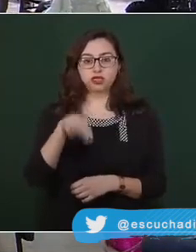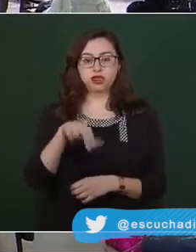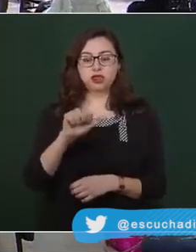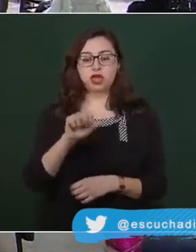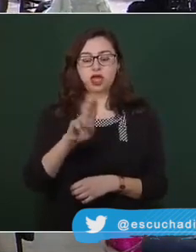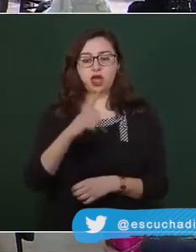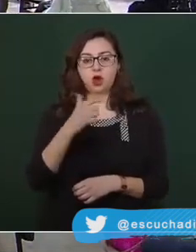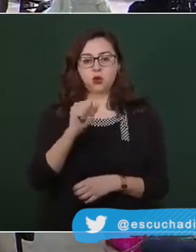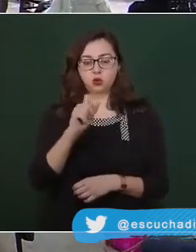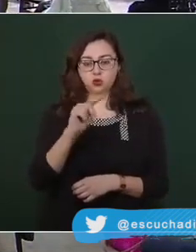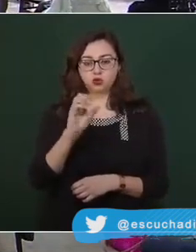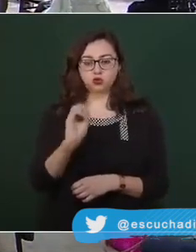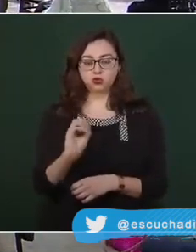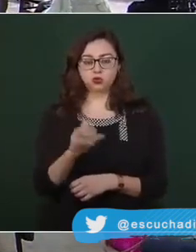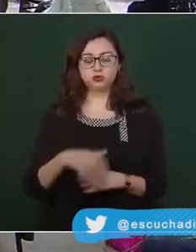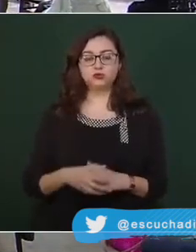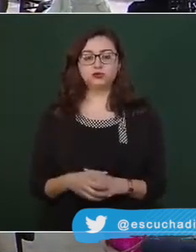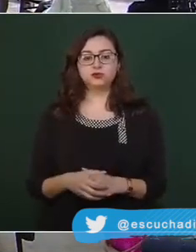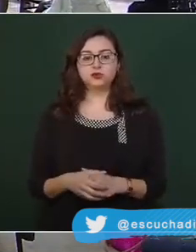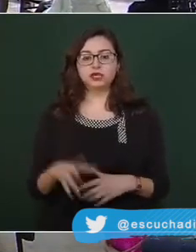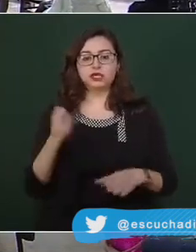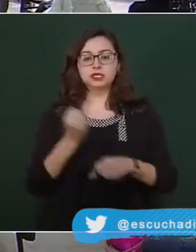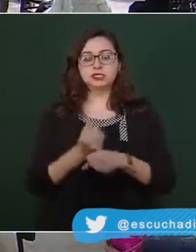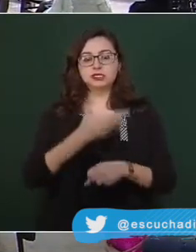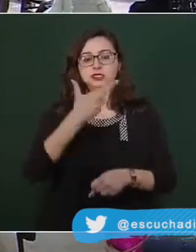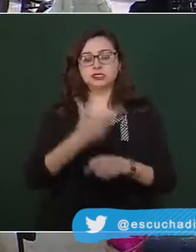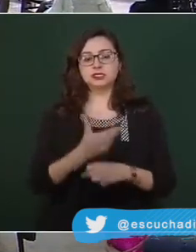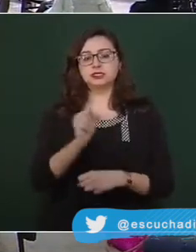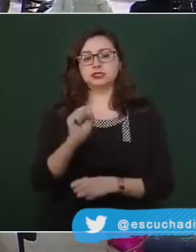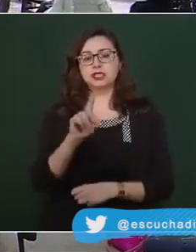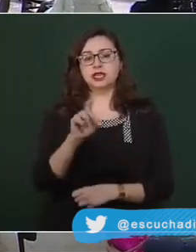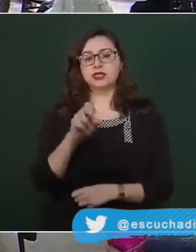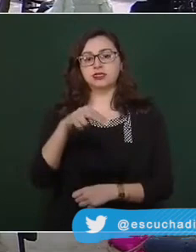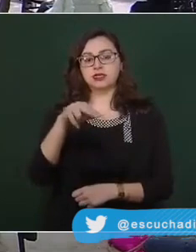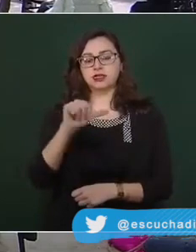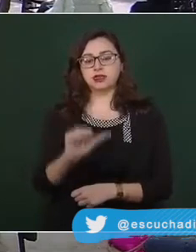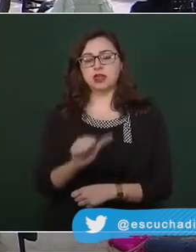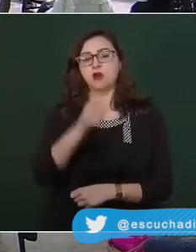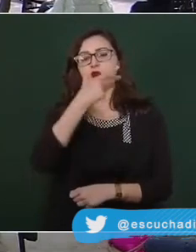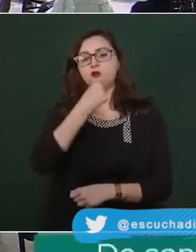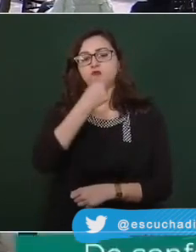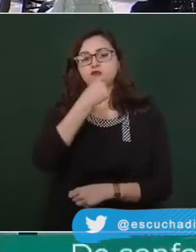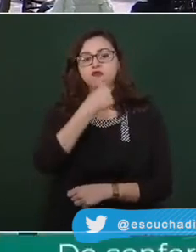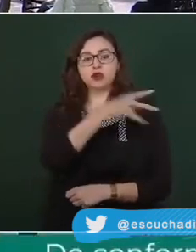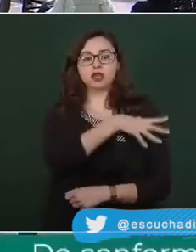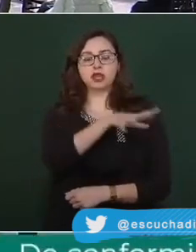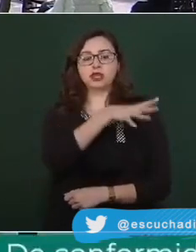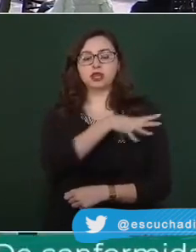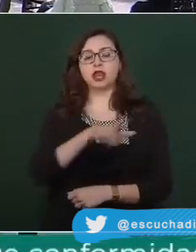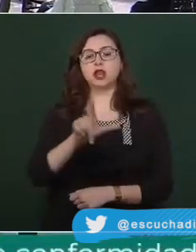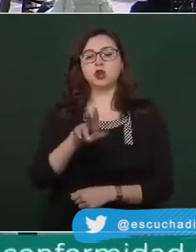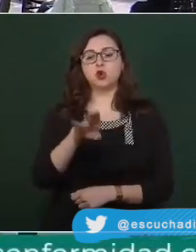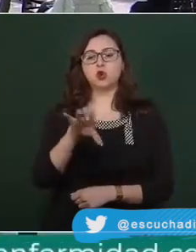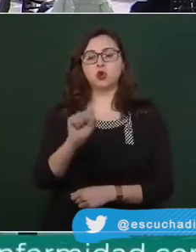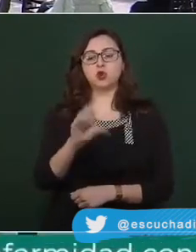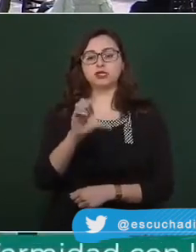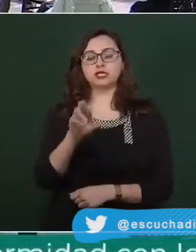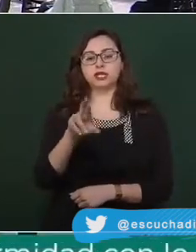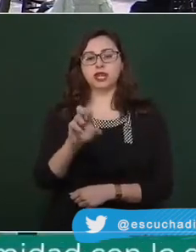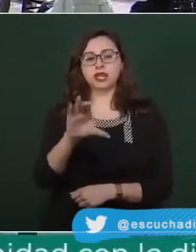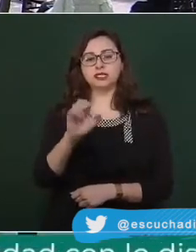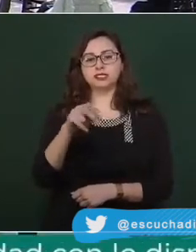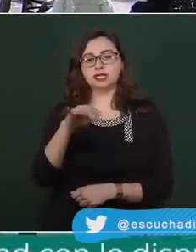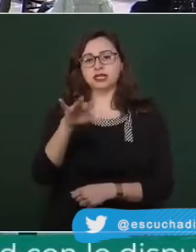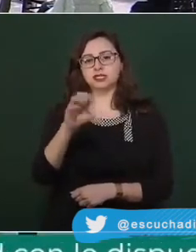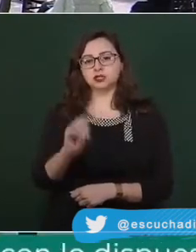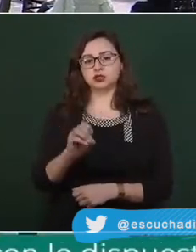Durante varios sexenios tuvimos la experiencia de Vicente Fox, uno de los presidentes más ignorantes que intentó construir un aeropuerto, y